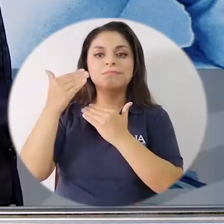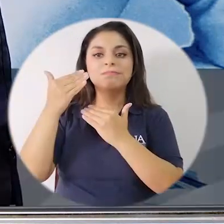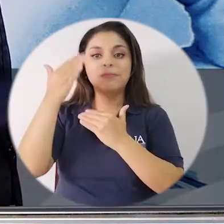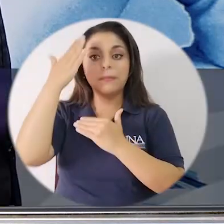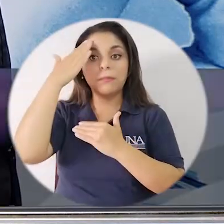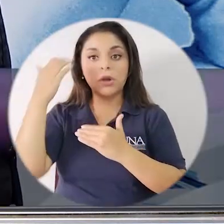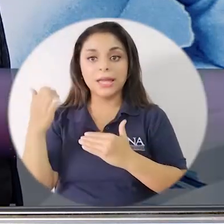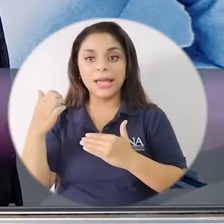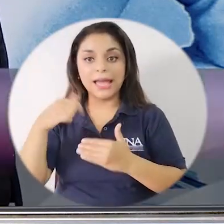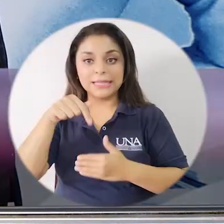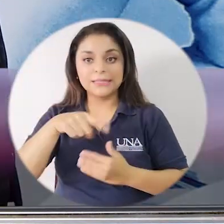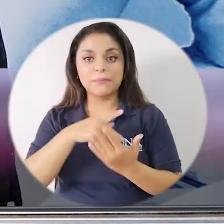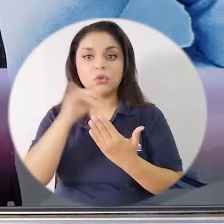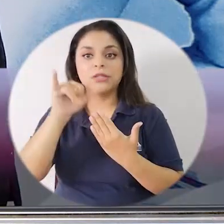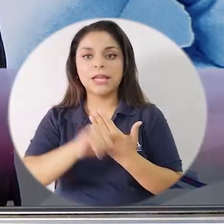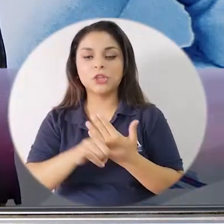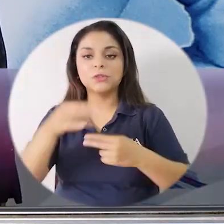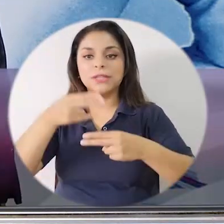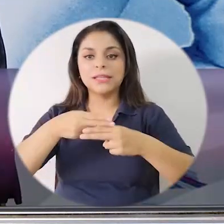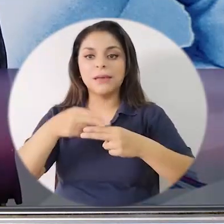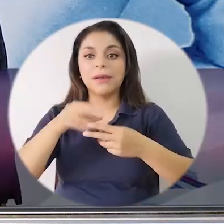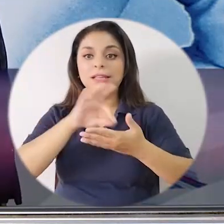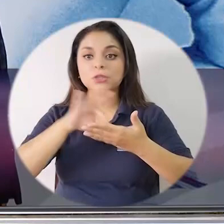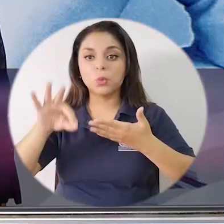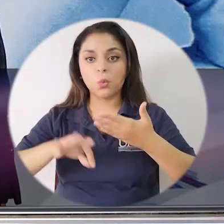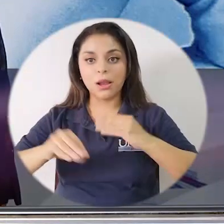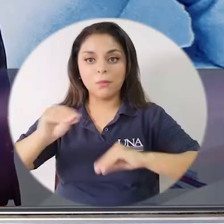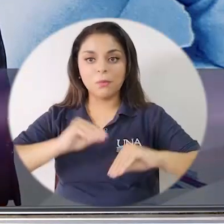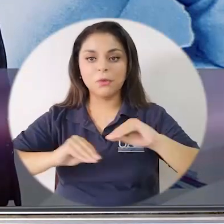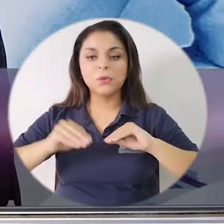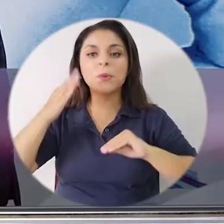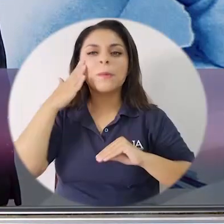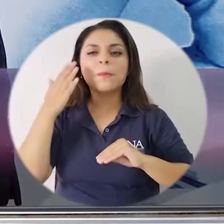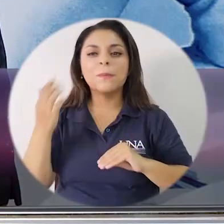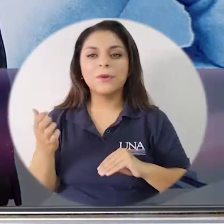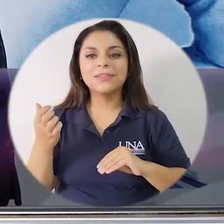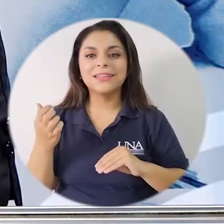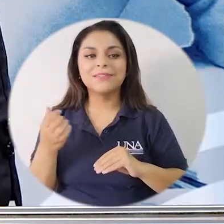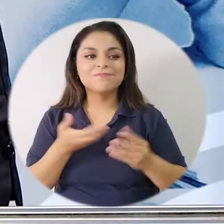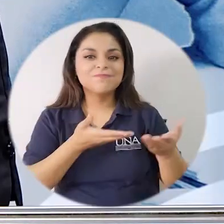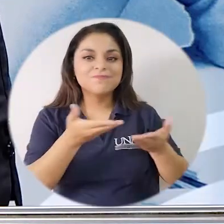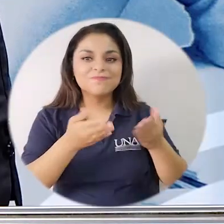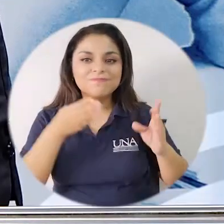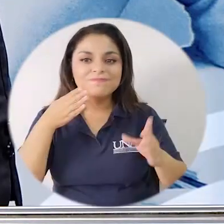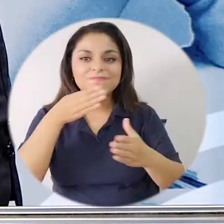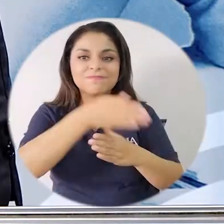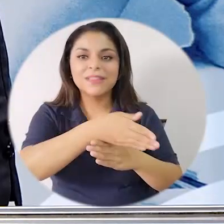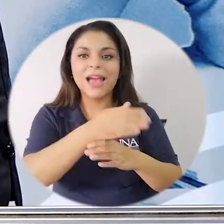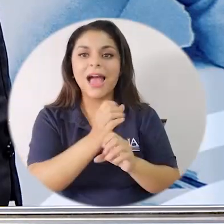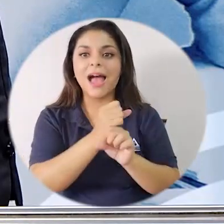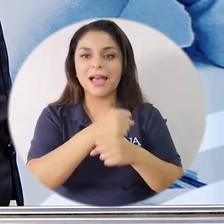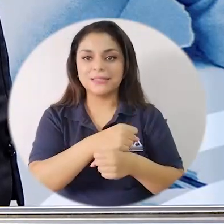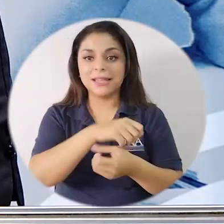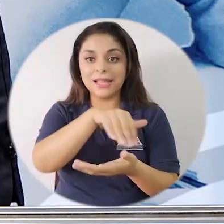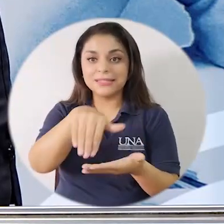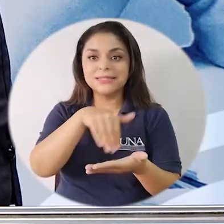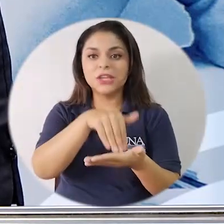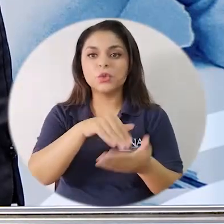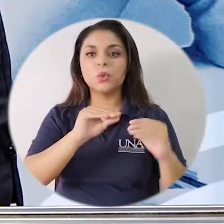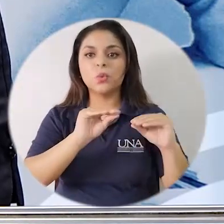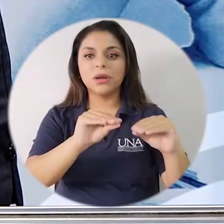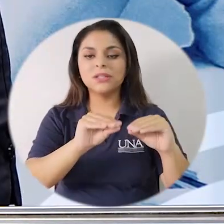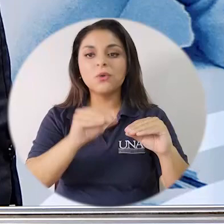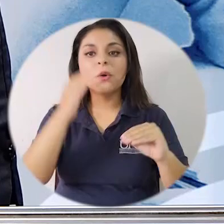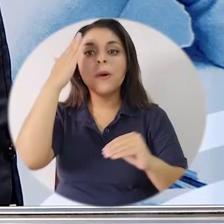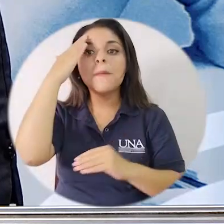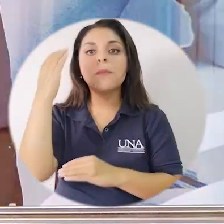si bien el proyecto se llama Escuelas en Movimiento, era porque la intervención se realizaba directamente en el centro educativo, porque es el espacio